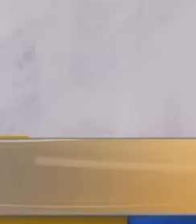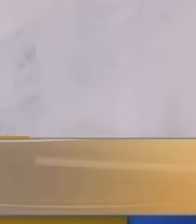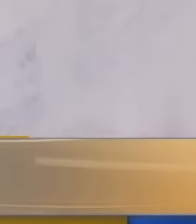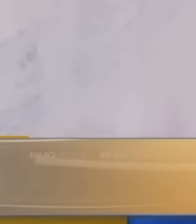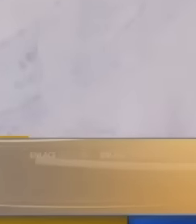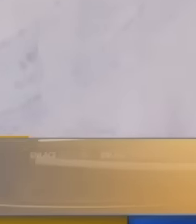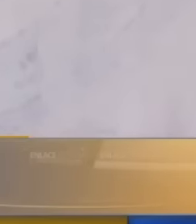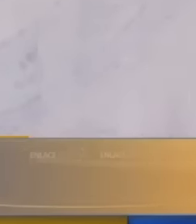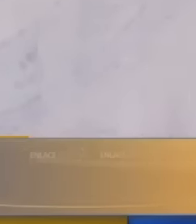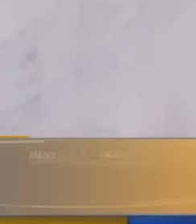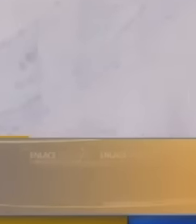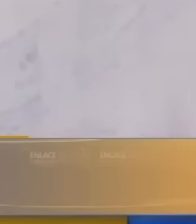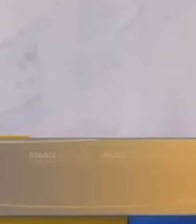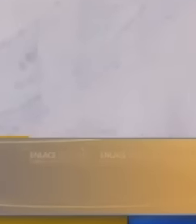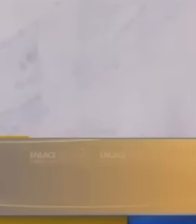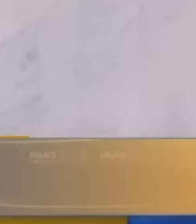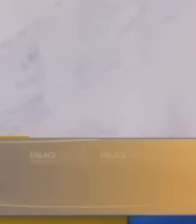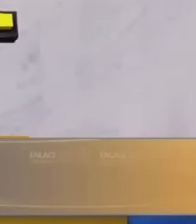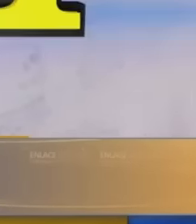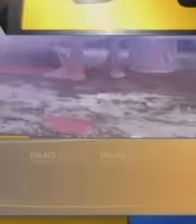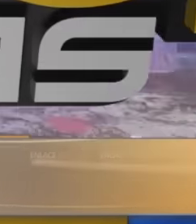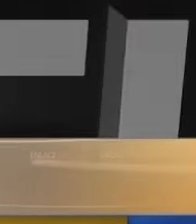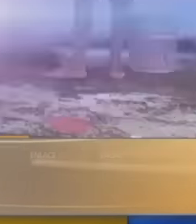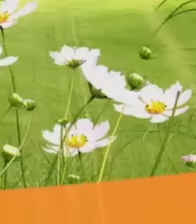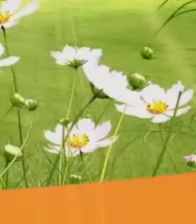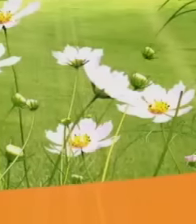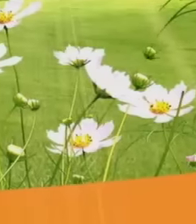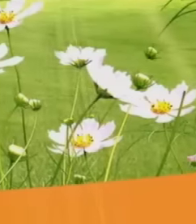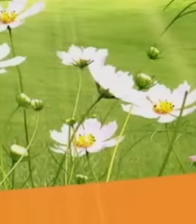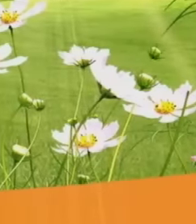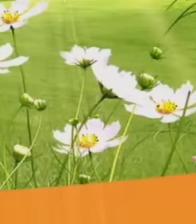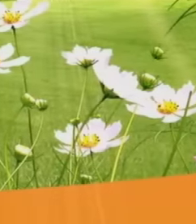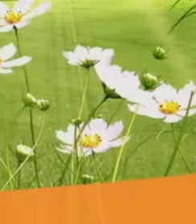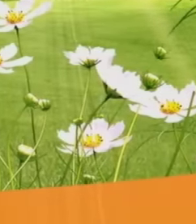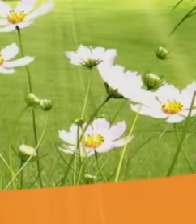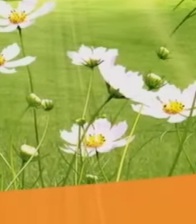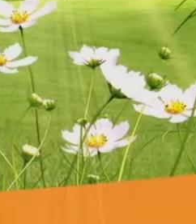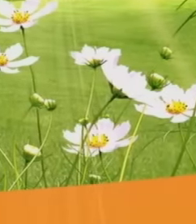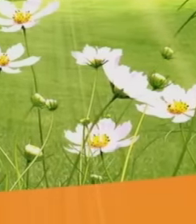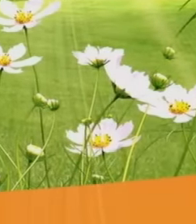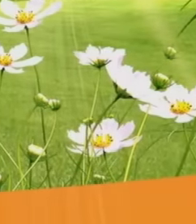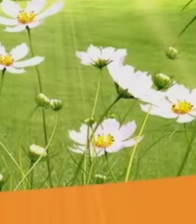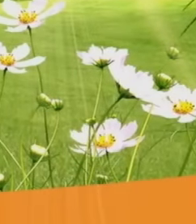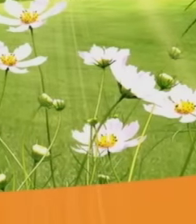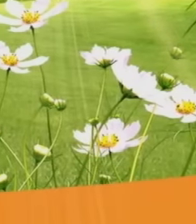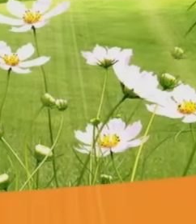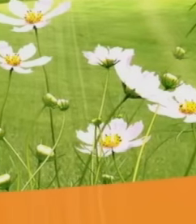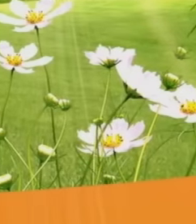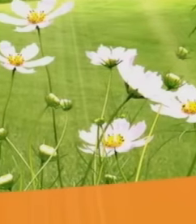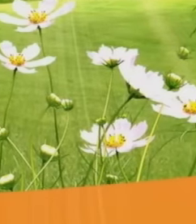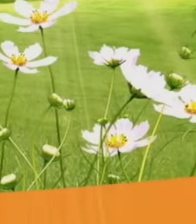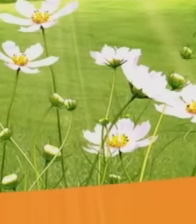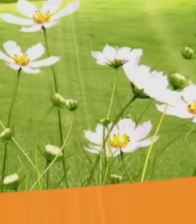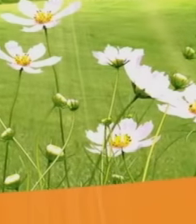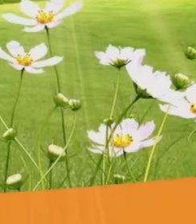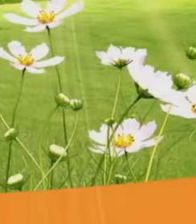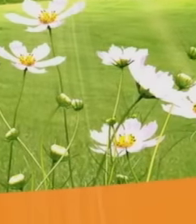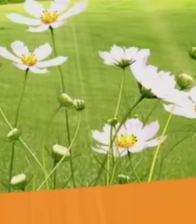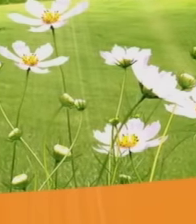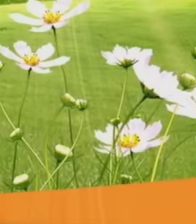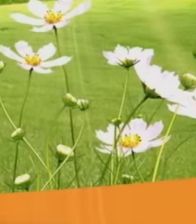medio de una jornada de limpieza, recuperaron este sector. Con el patrocinio de Barsol Ecológico, Barsol Aroma, Delicias, líder en